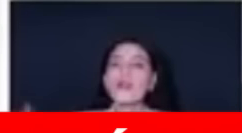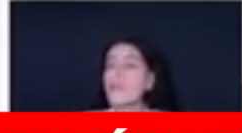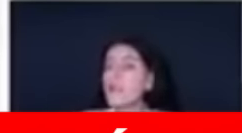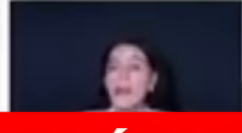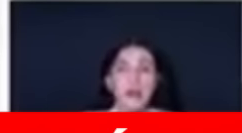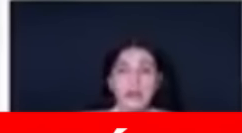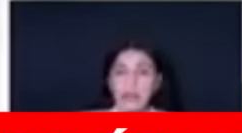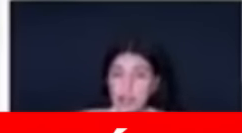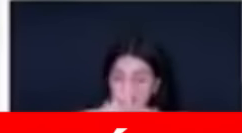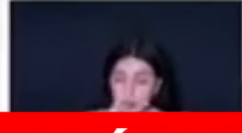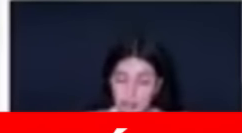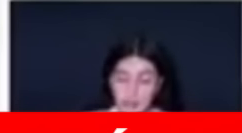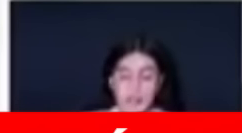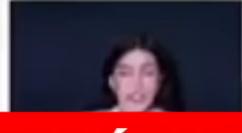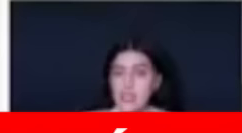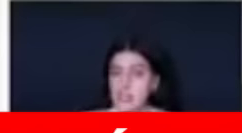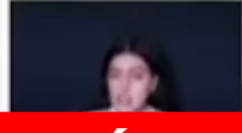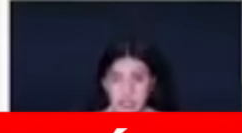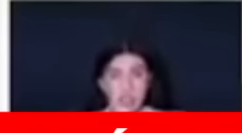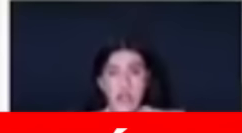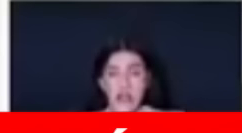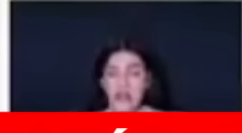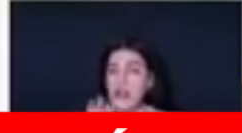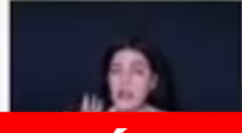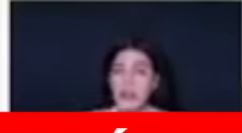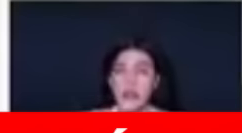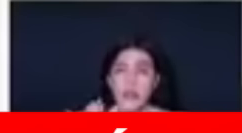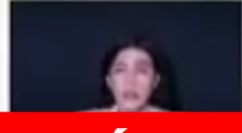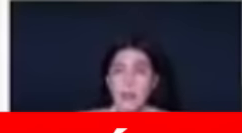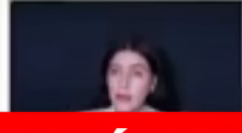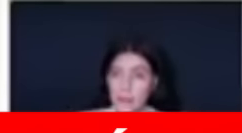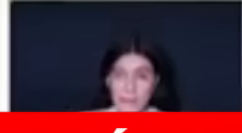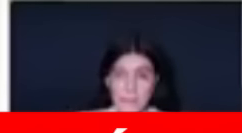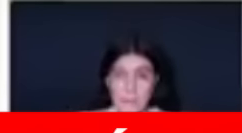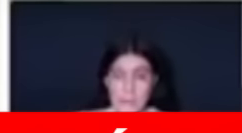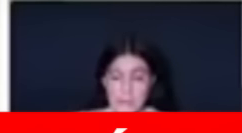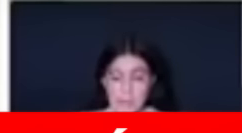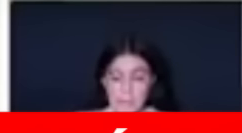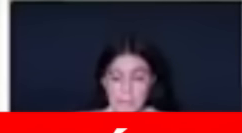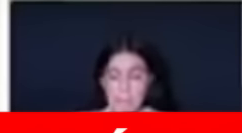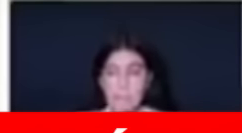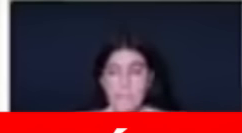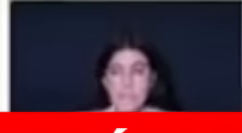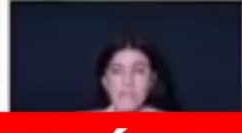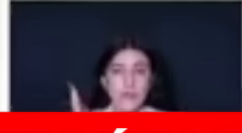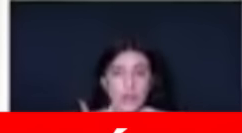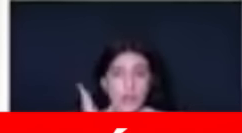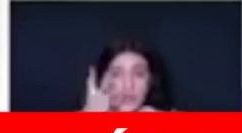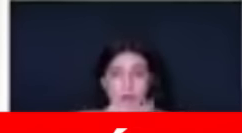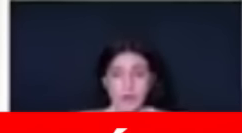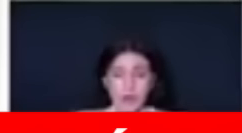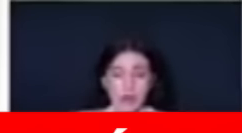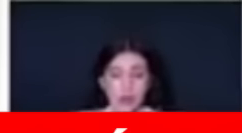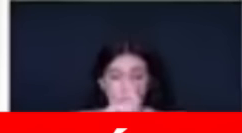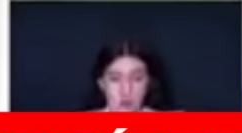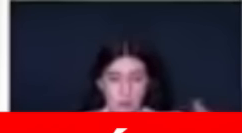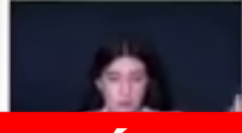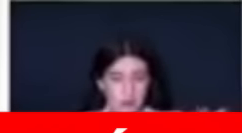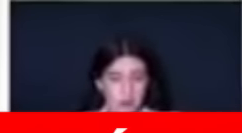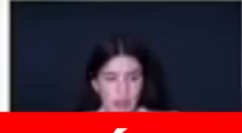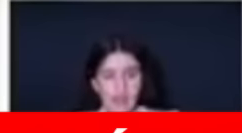si es que nadie detiene este modelo. Ese es el destino de un país que normaliza